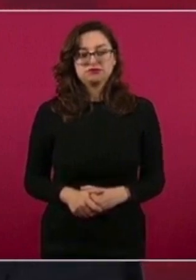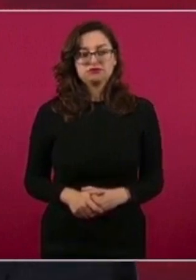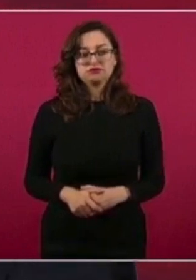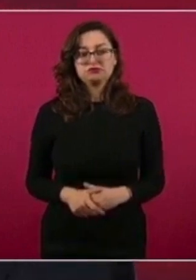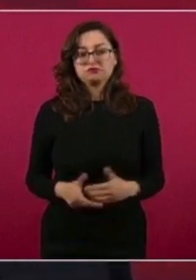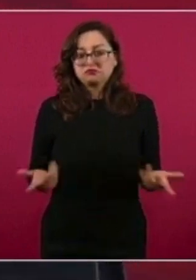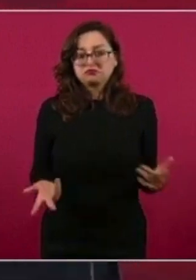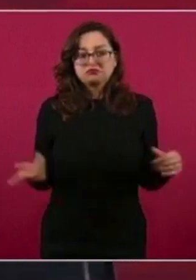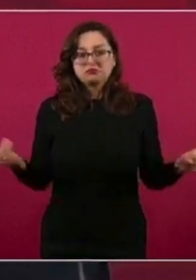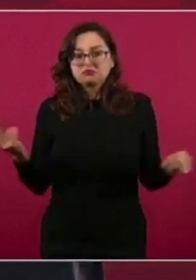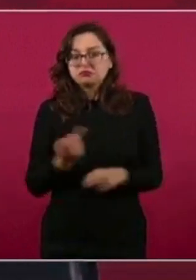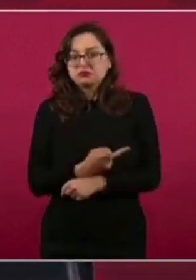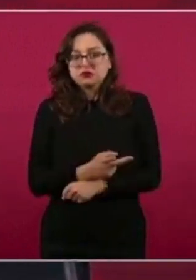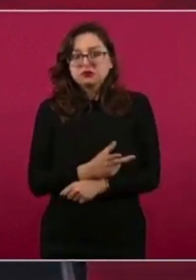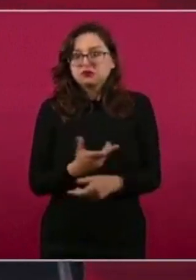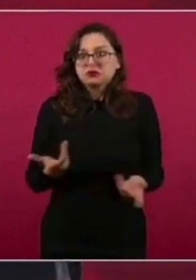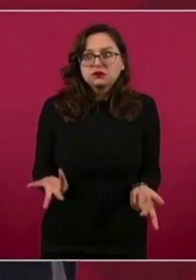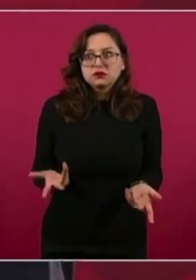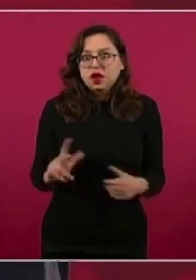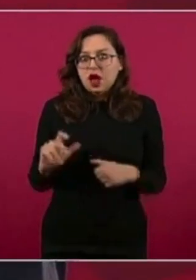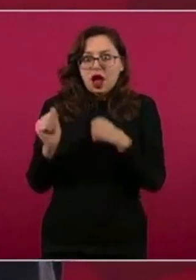no ha pasado nada,